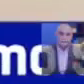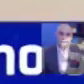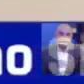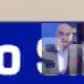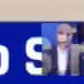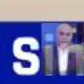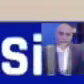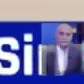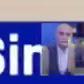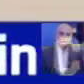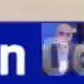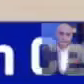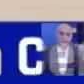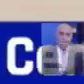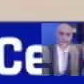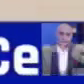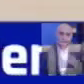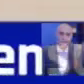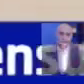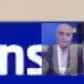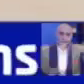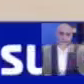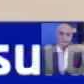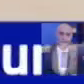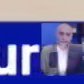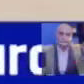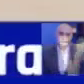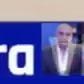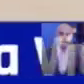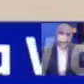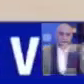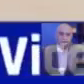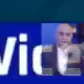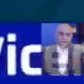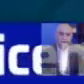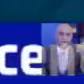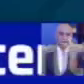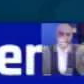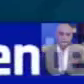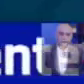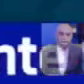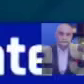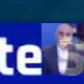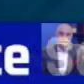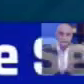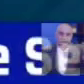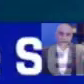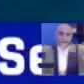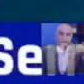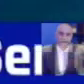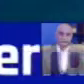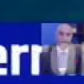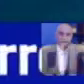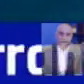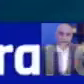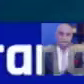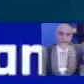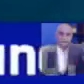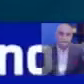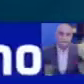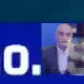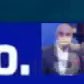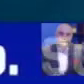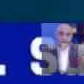enterando, bueno, que sabíamos, pero que estamos recopilando, Ricardo. Así es, y perdón por el exabrupto,